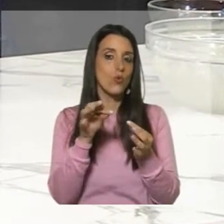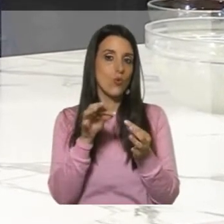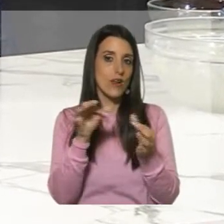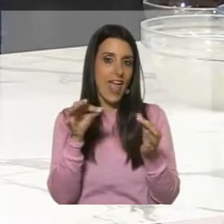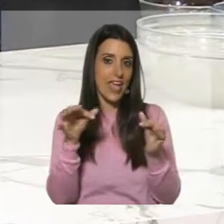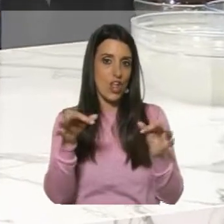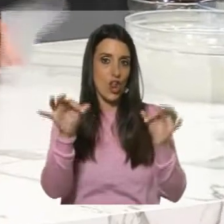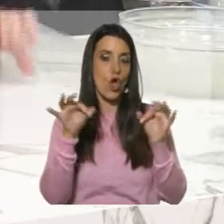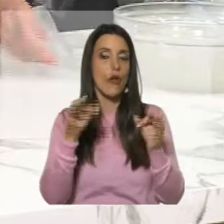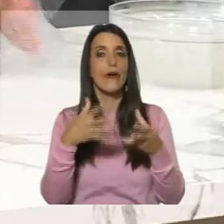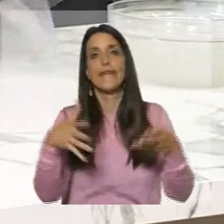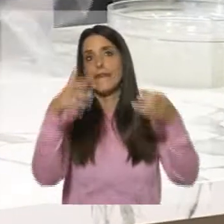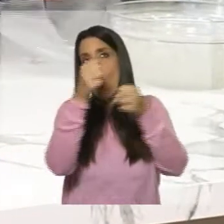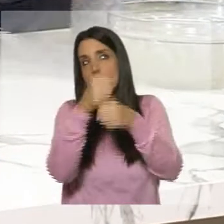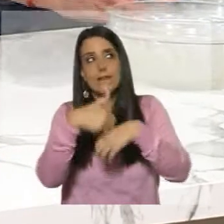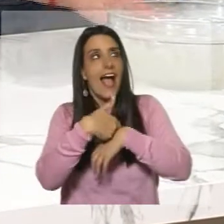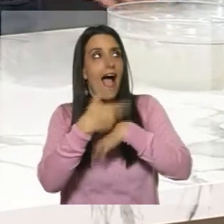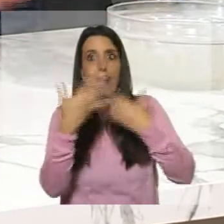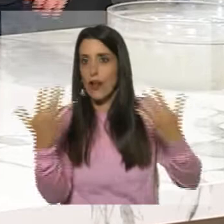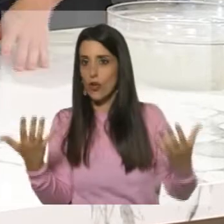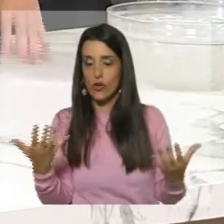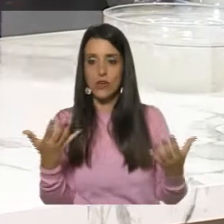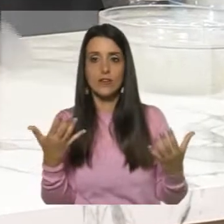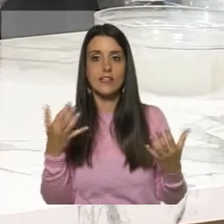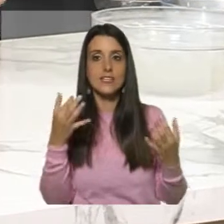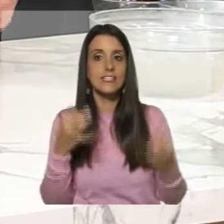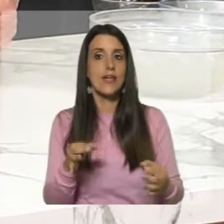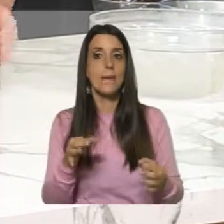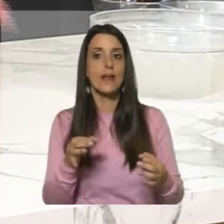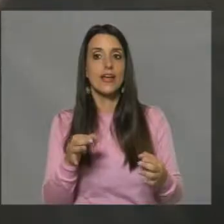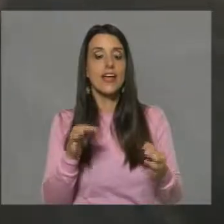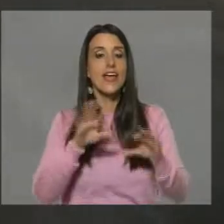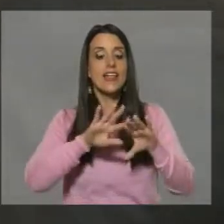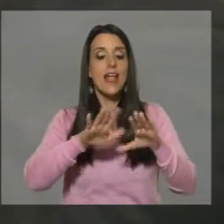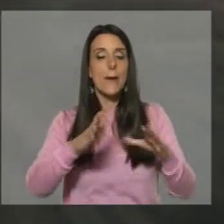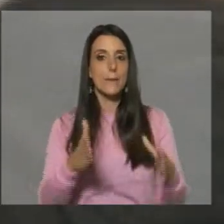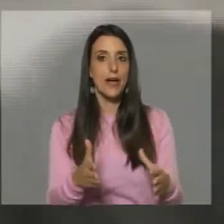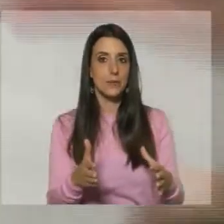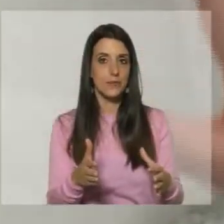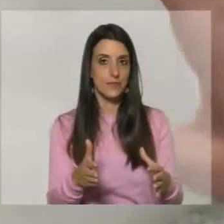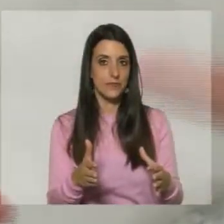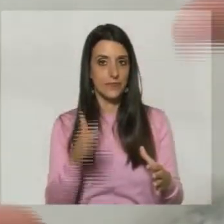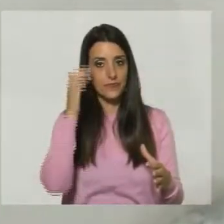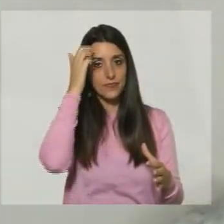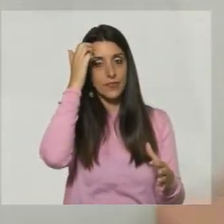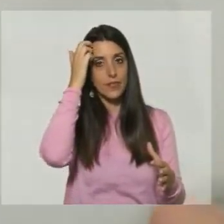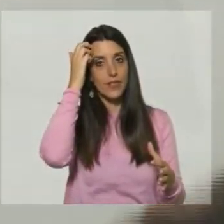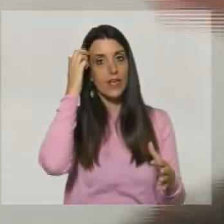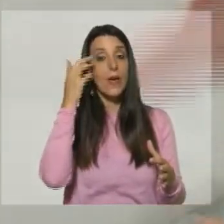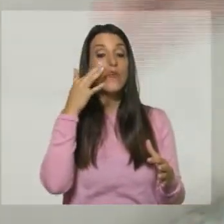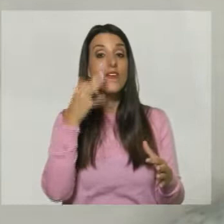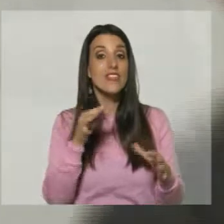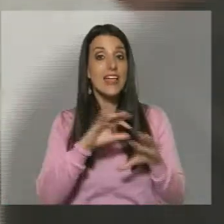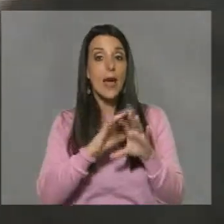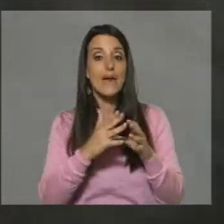una bolsita, un trocito de film, lo que vos tengas. Y la vas a dejar así tapadita. Sí. Tapadita, pero tapadita de verdad,